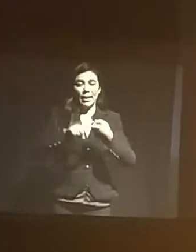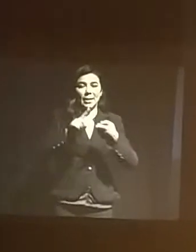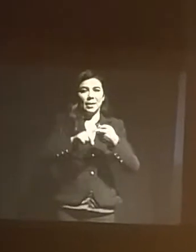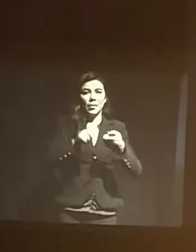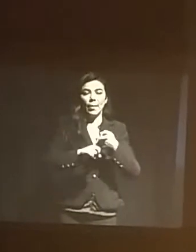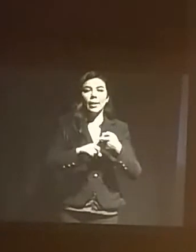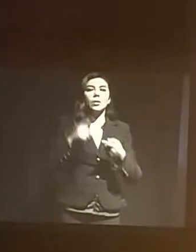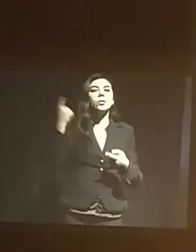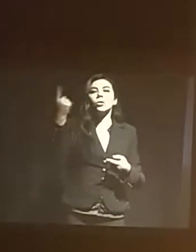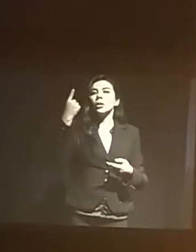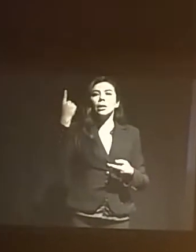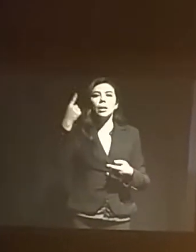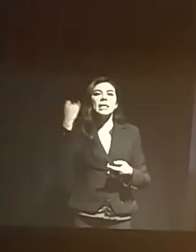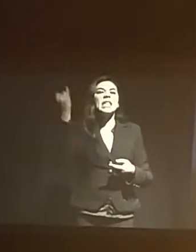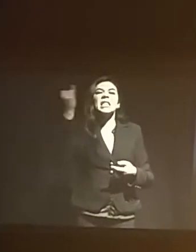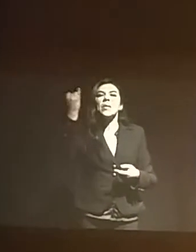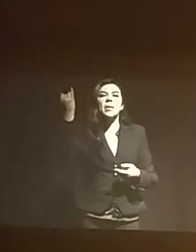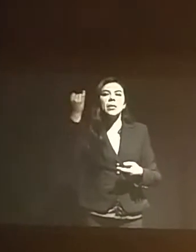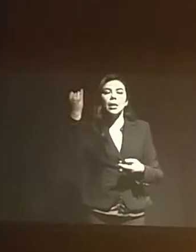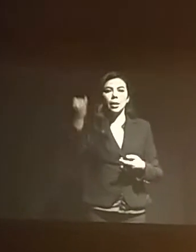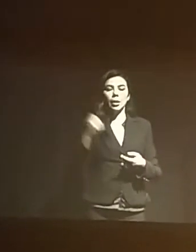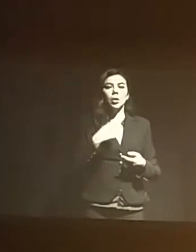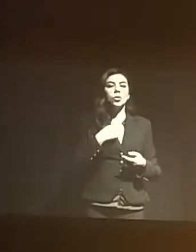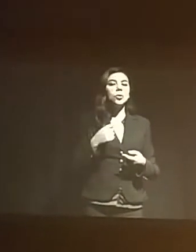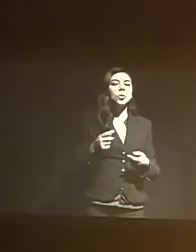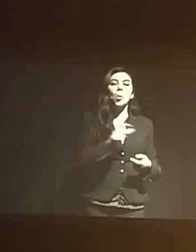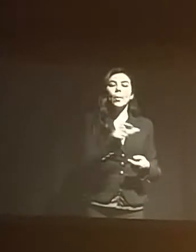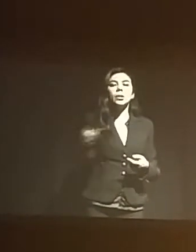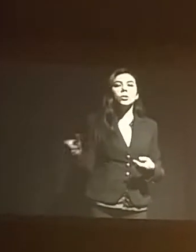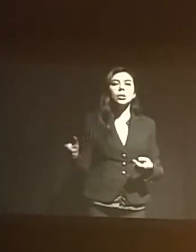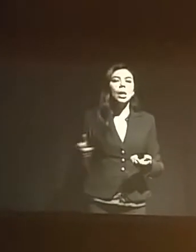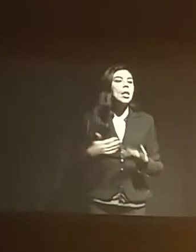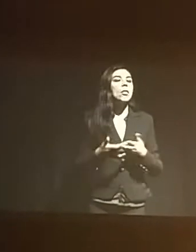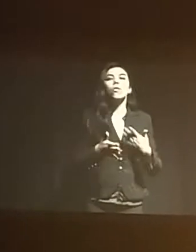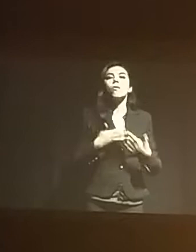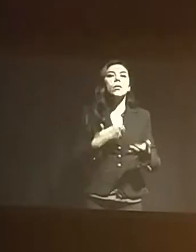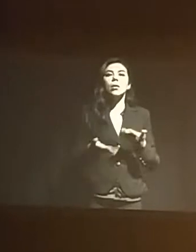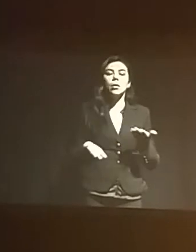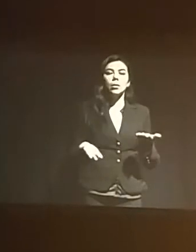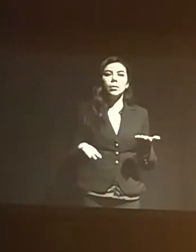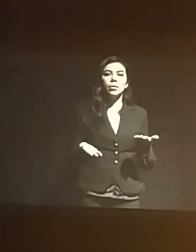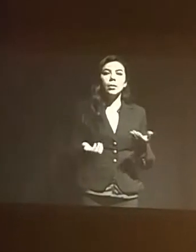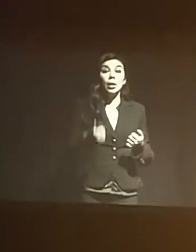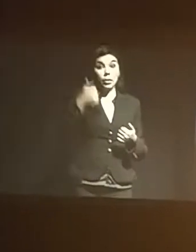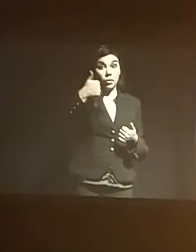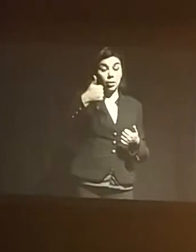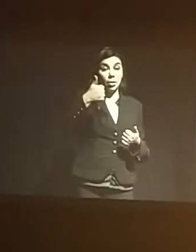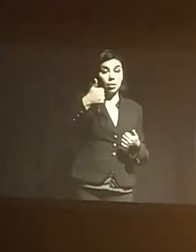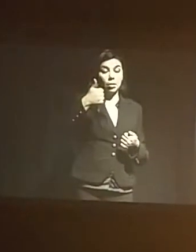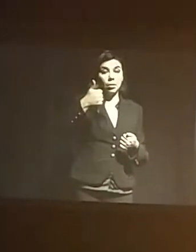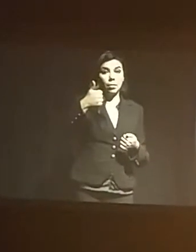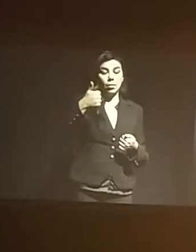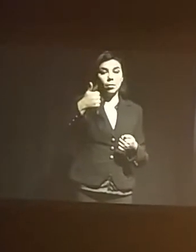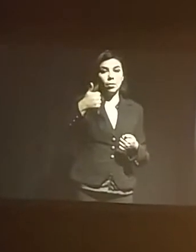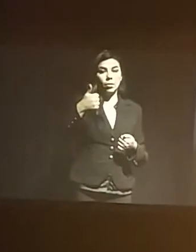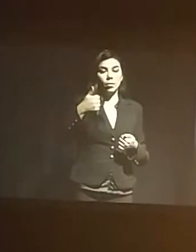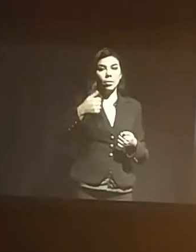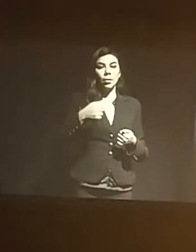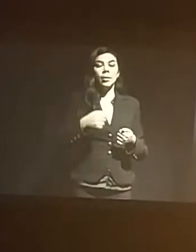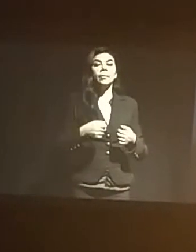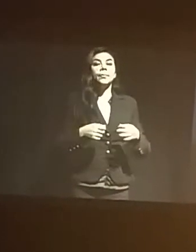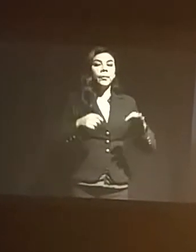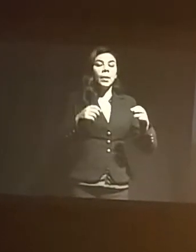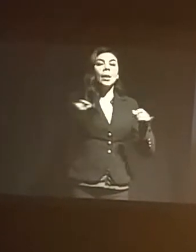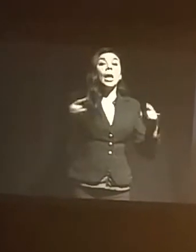vida. Pero ¿dónde se da? Tenemos seis ámbitos. Se da la accesibilidad